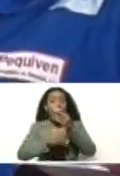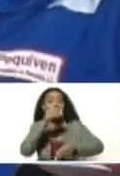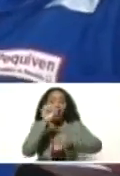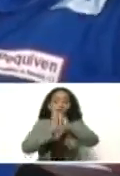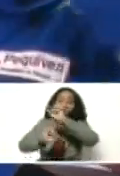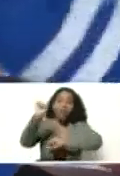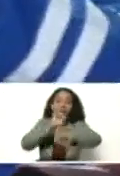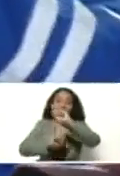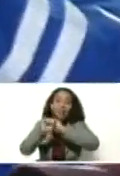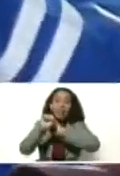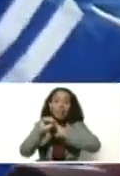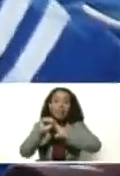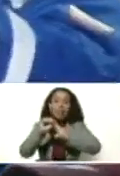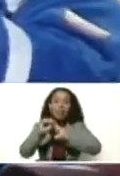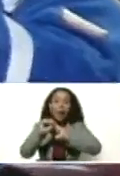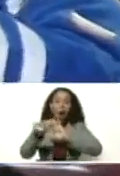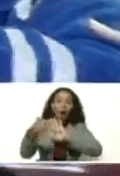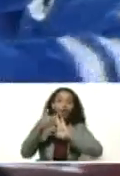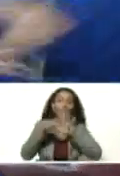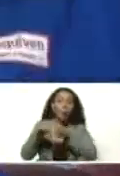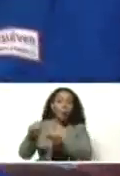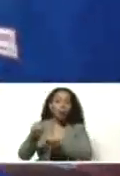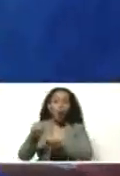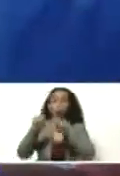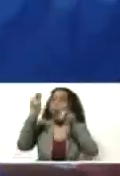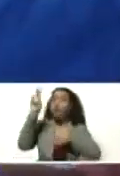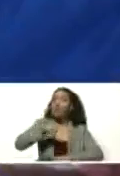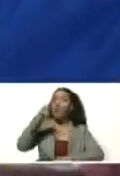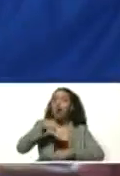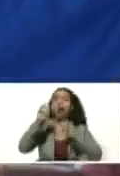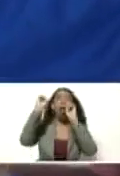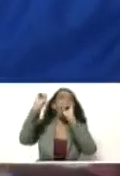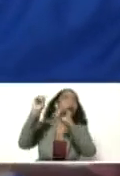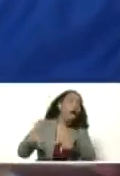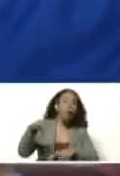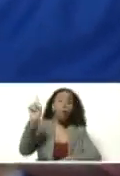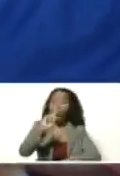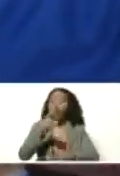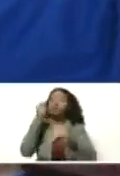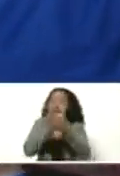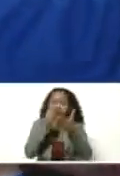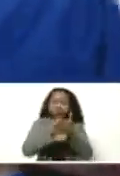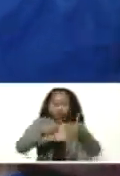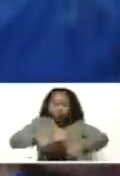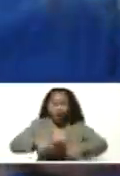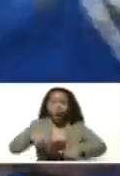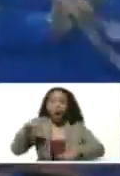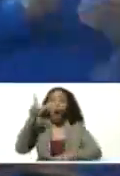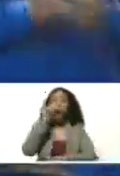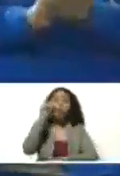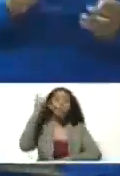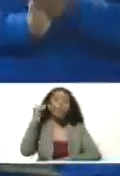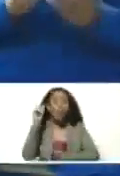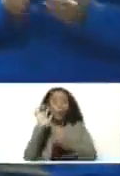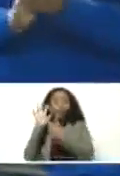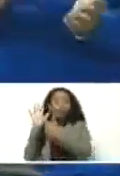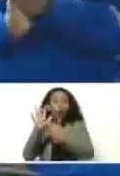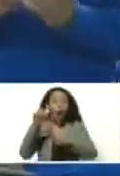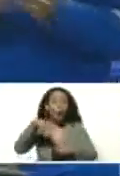el imperialismo y nunca se dio por vencida. Esta clase trabajadora de hombres y mujeres de